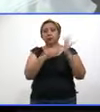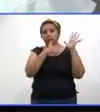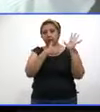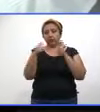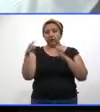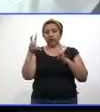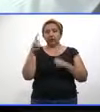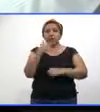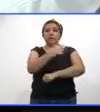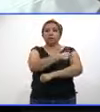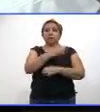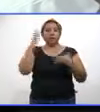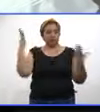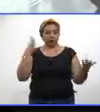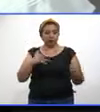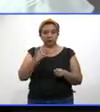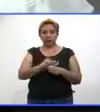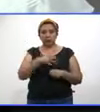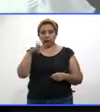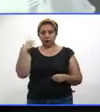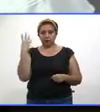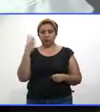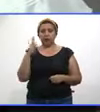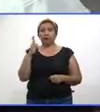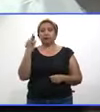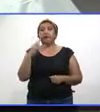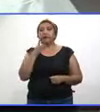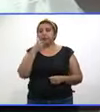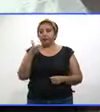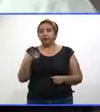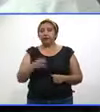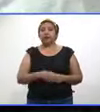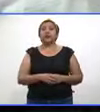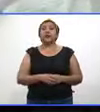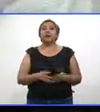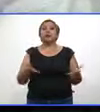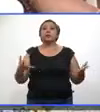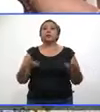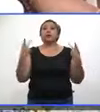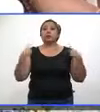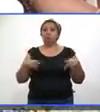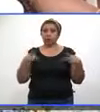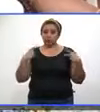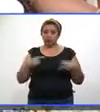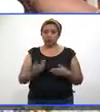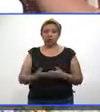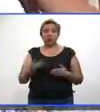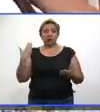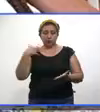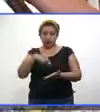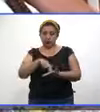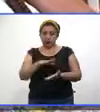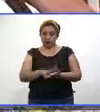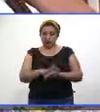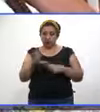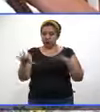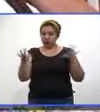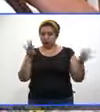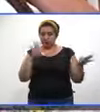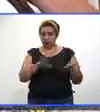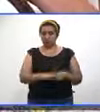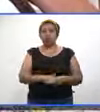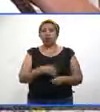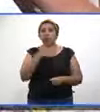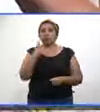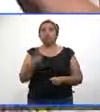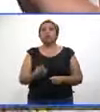15.630 vacunas que llegaron al estado el 14 de febrero. Las vacunas son administradas a la población que previamente se registró y seleccionó por medio